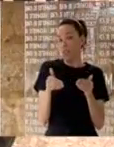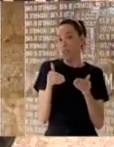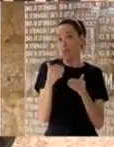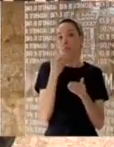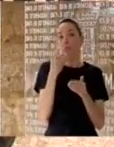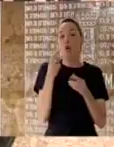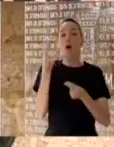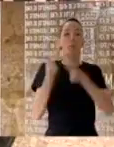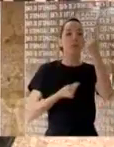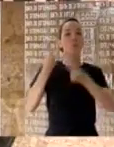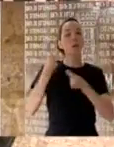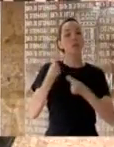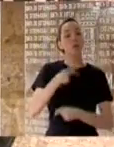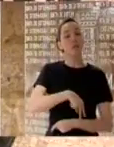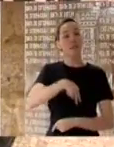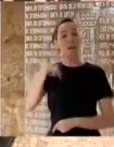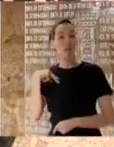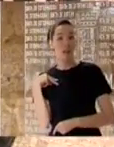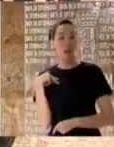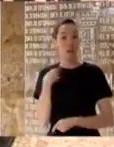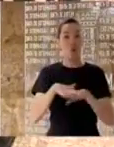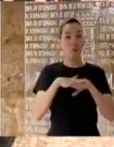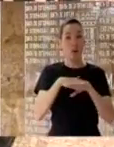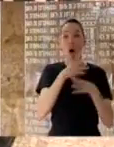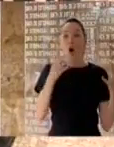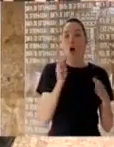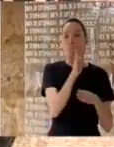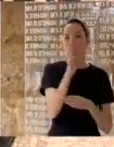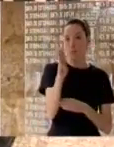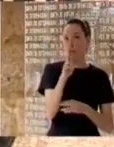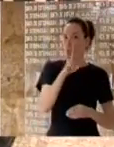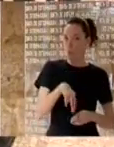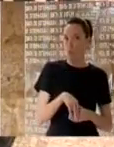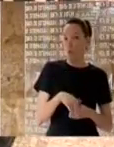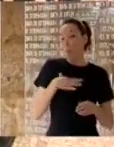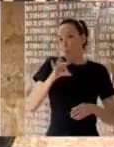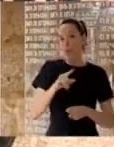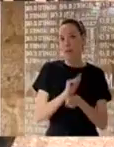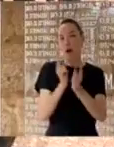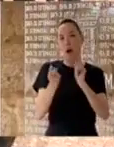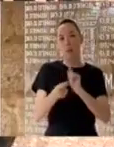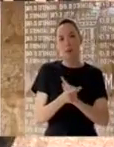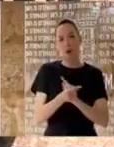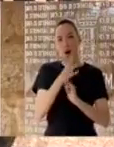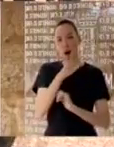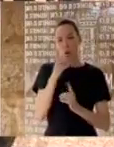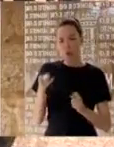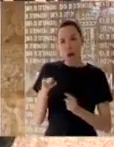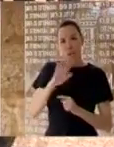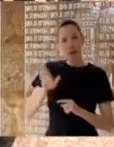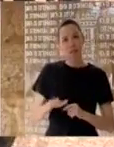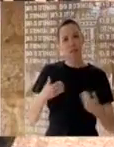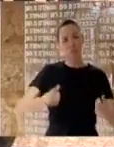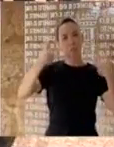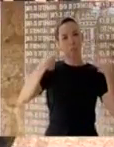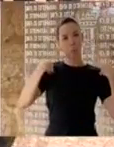presupuestos generales del Estado, que ahora evidentemente son del PP, pero en un momento dado pueden ser de otro partido y que parece que están en manos de unos partidos nacionales y de unos diputados